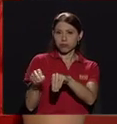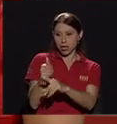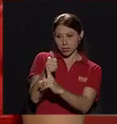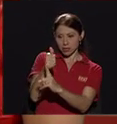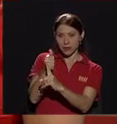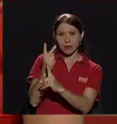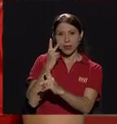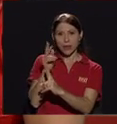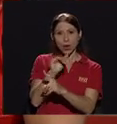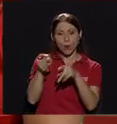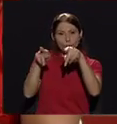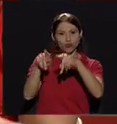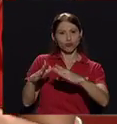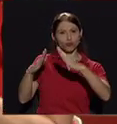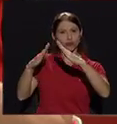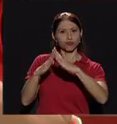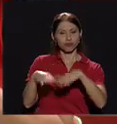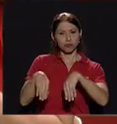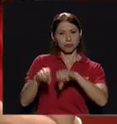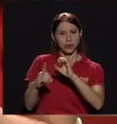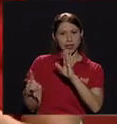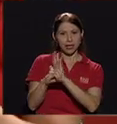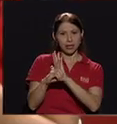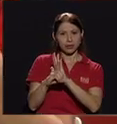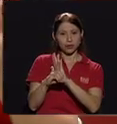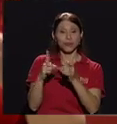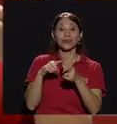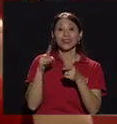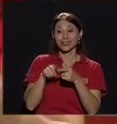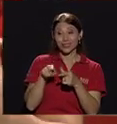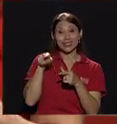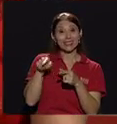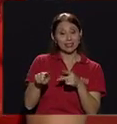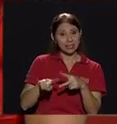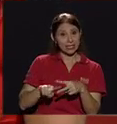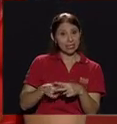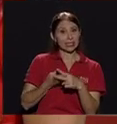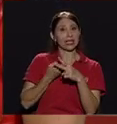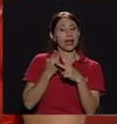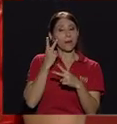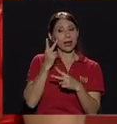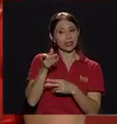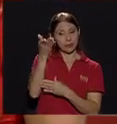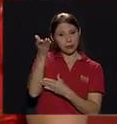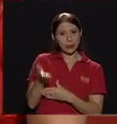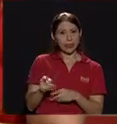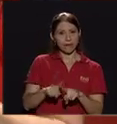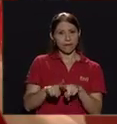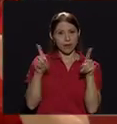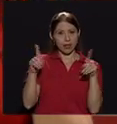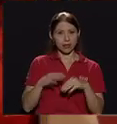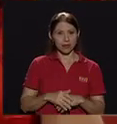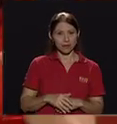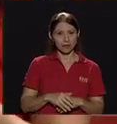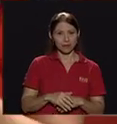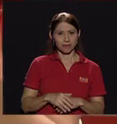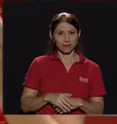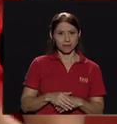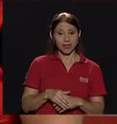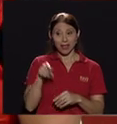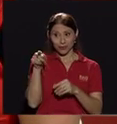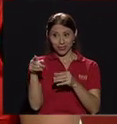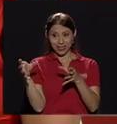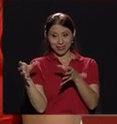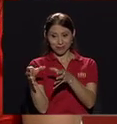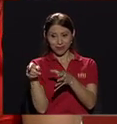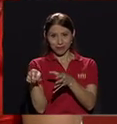de derecho, ¿verdad? Entonces fueron unas cuantas que inician a verse diferente y como las otras, ¿verdad? El resto de